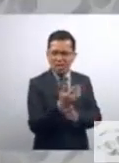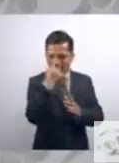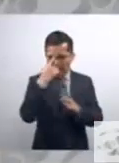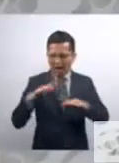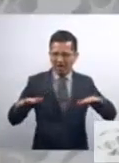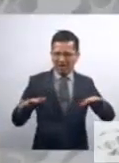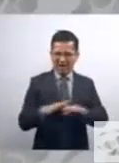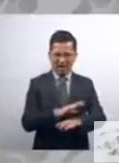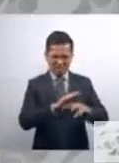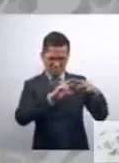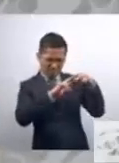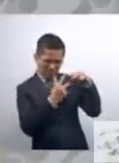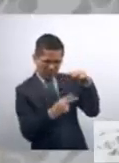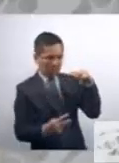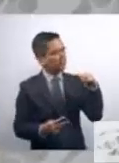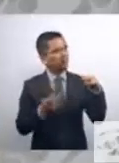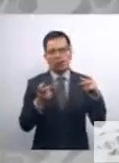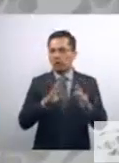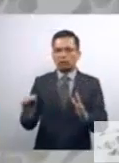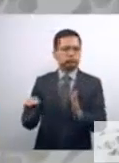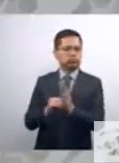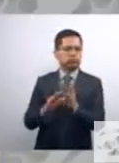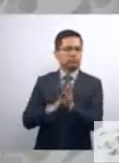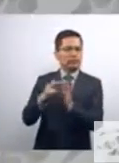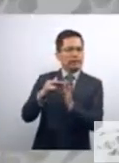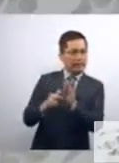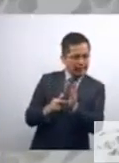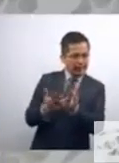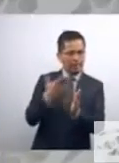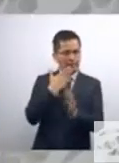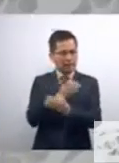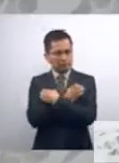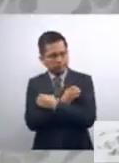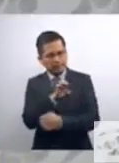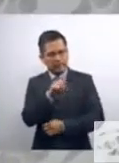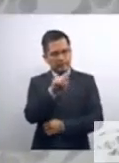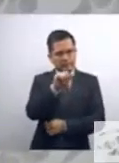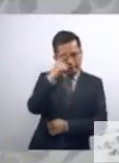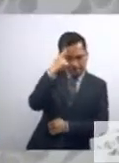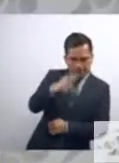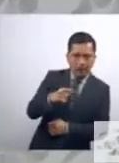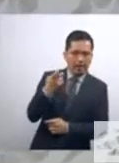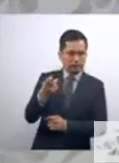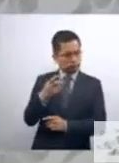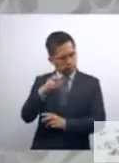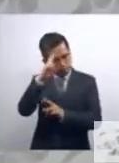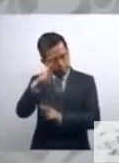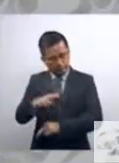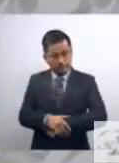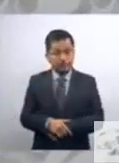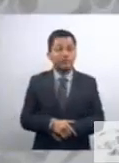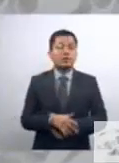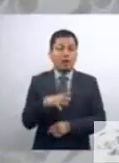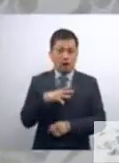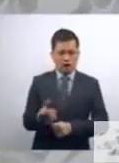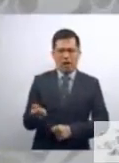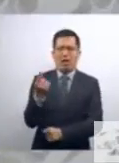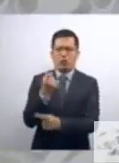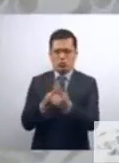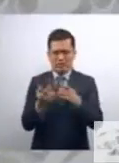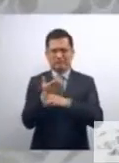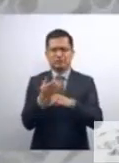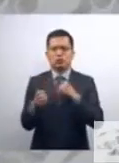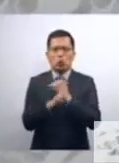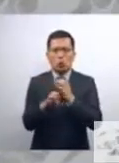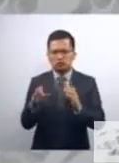humana. Por otro lado, existen innovaciones inmateriales que pueden afectar nuestra vida sin necesidad de contacto